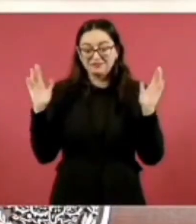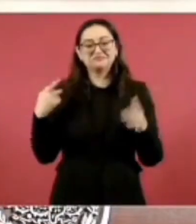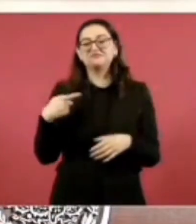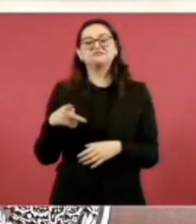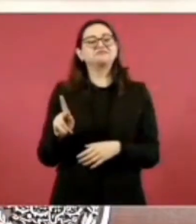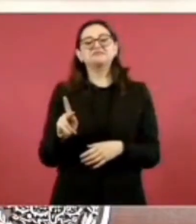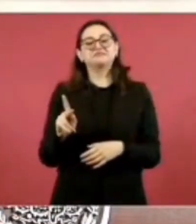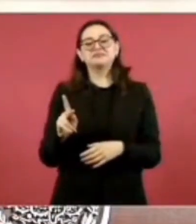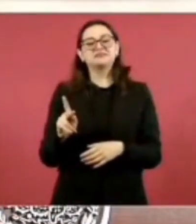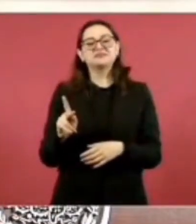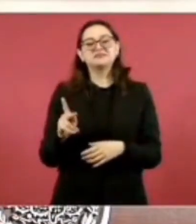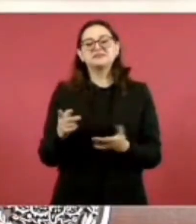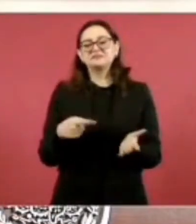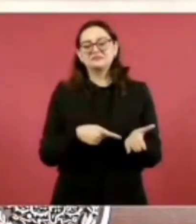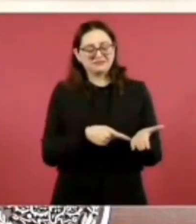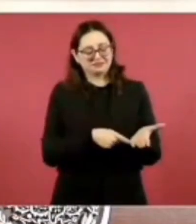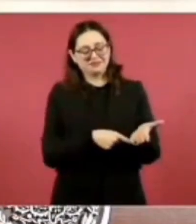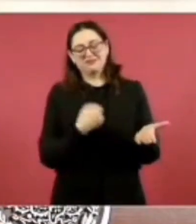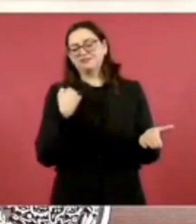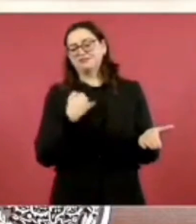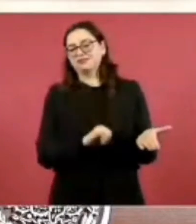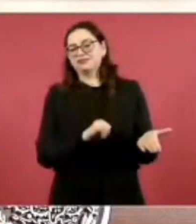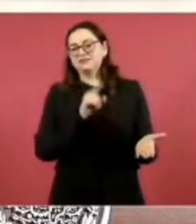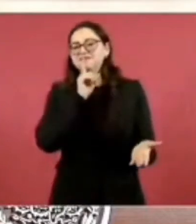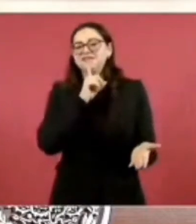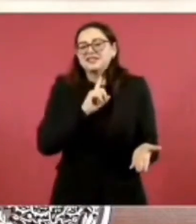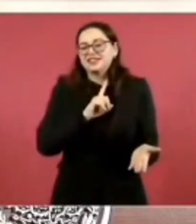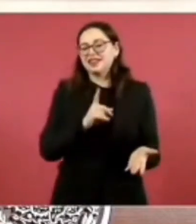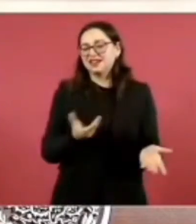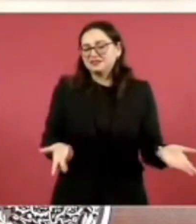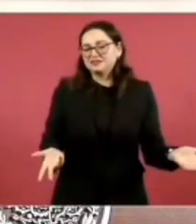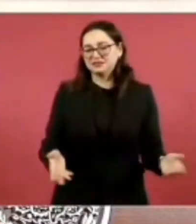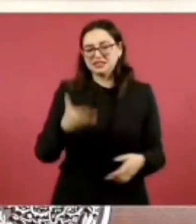Pero muy burdo. Y entonces el otro señor